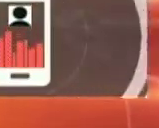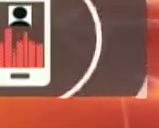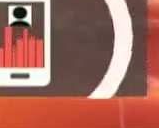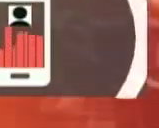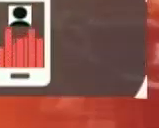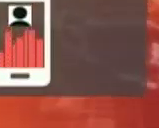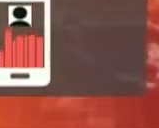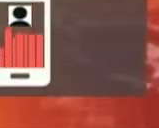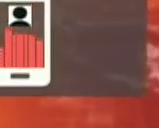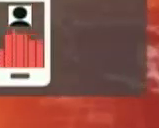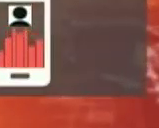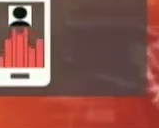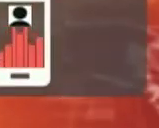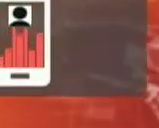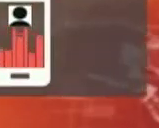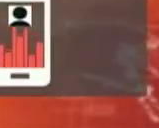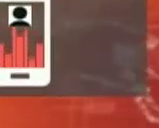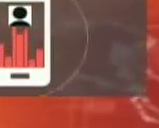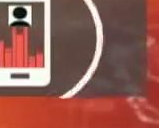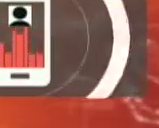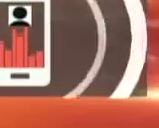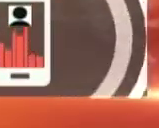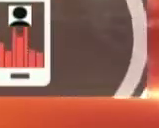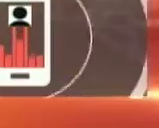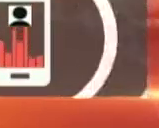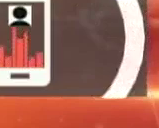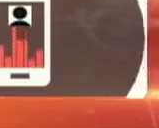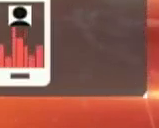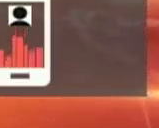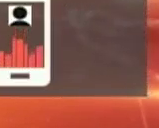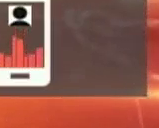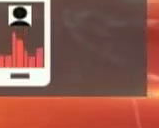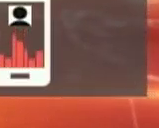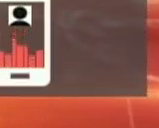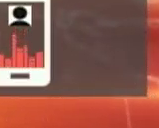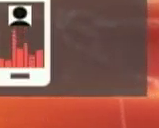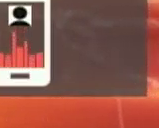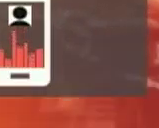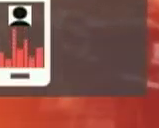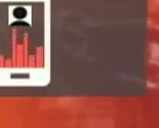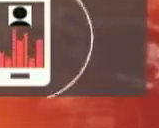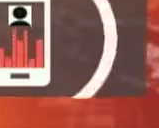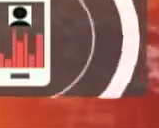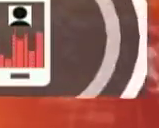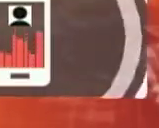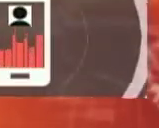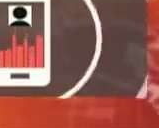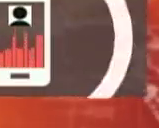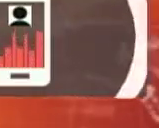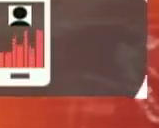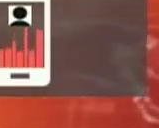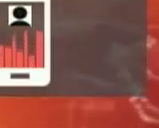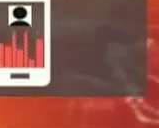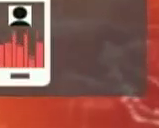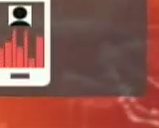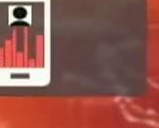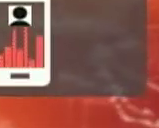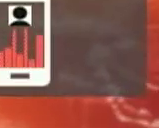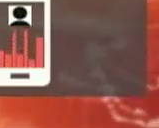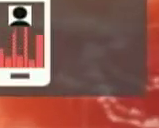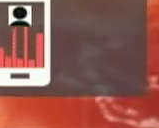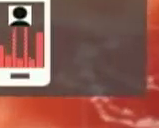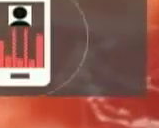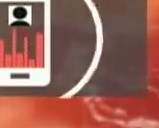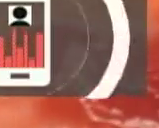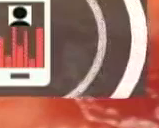a su esposa y a su hijo. Recibo un saludo cordial de toda la responsabilidad, la comunidad Libertador. Con firmeza, valentía